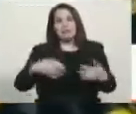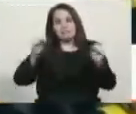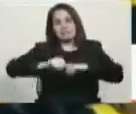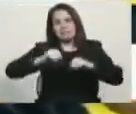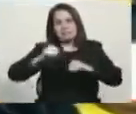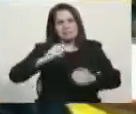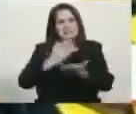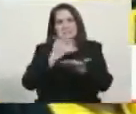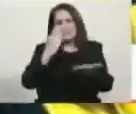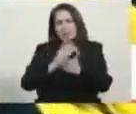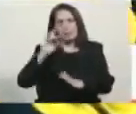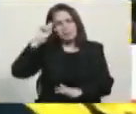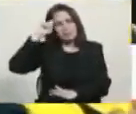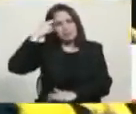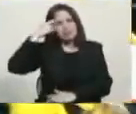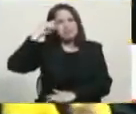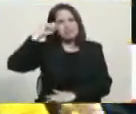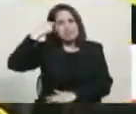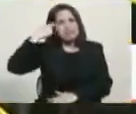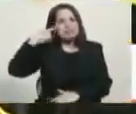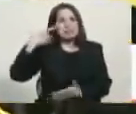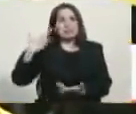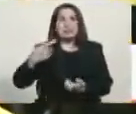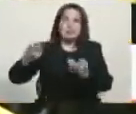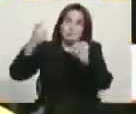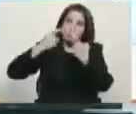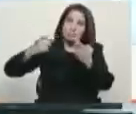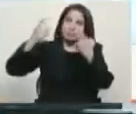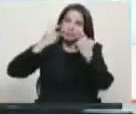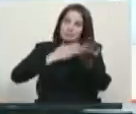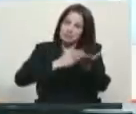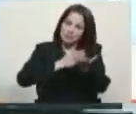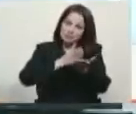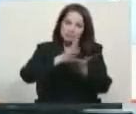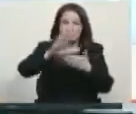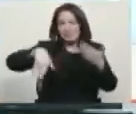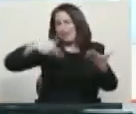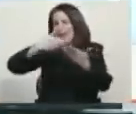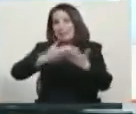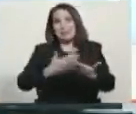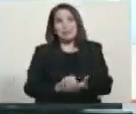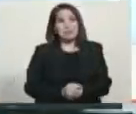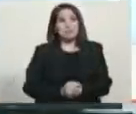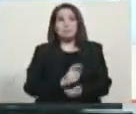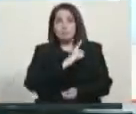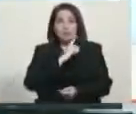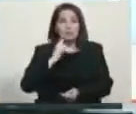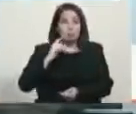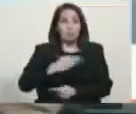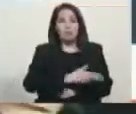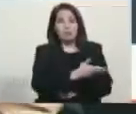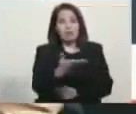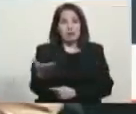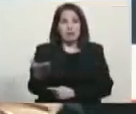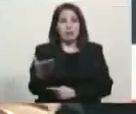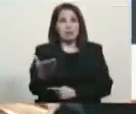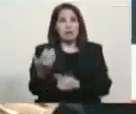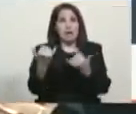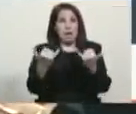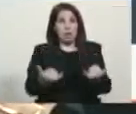sembraron y que sigue su curso, estoy seguro. Y en nombre de ellos